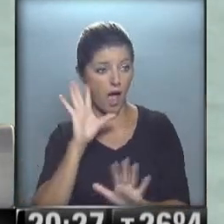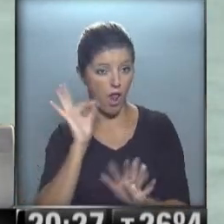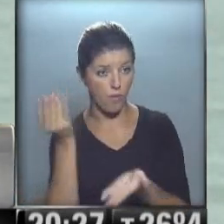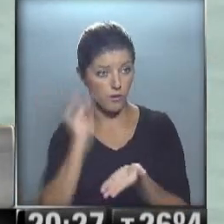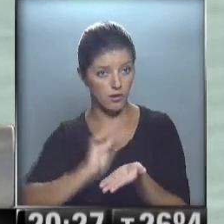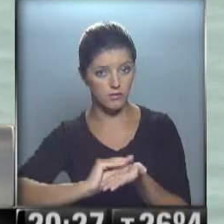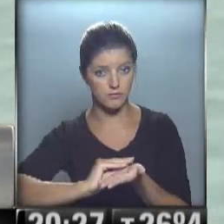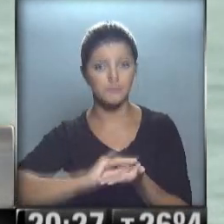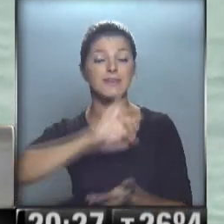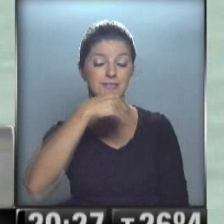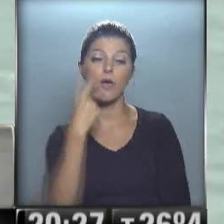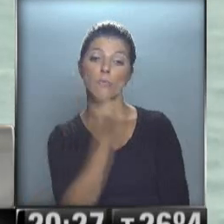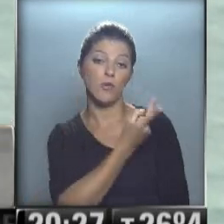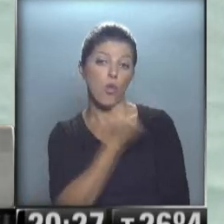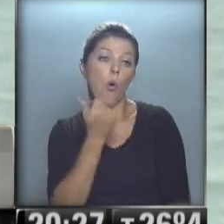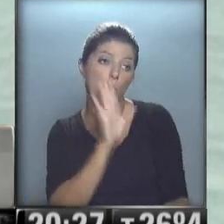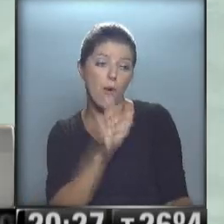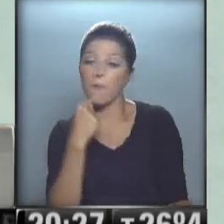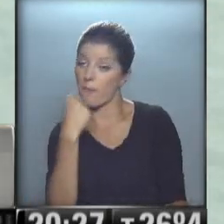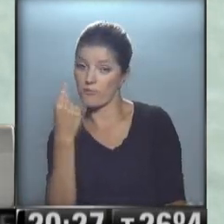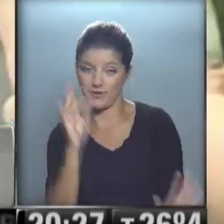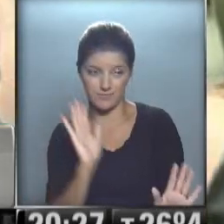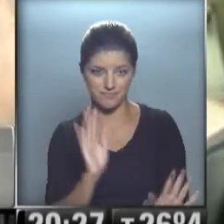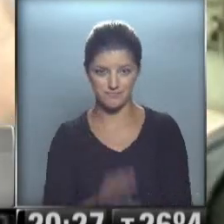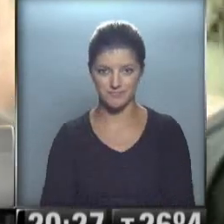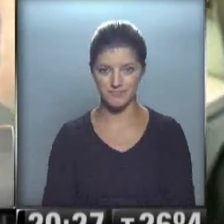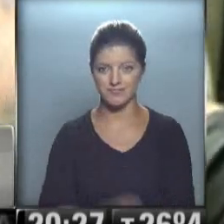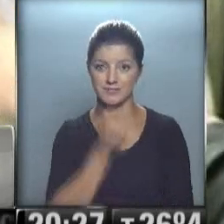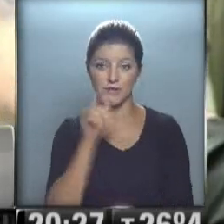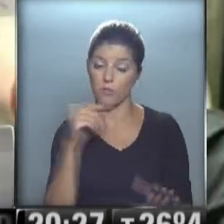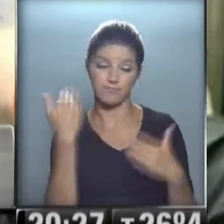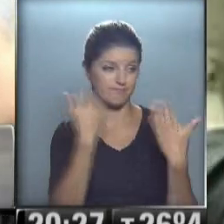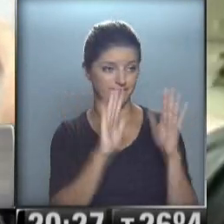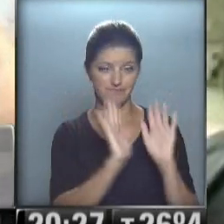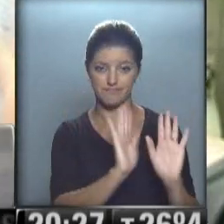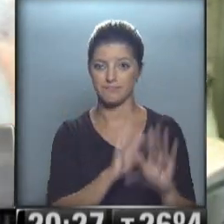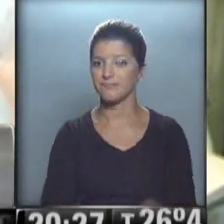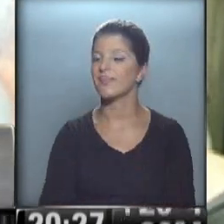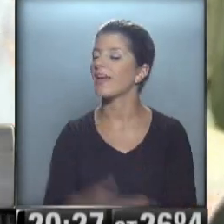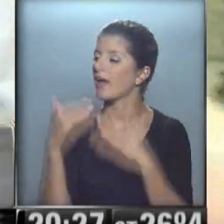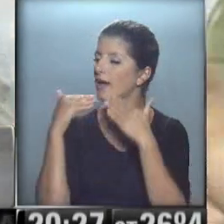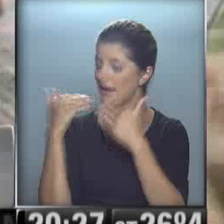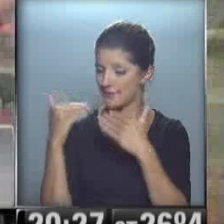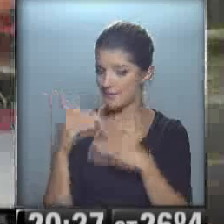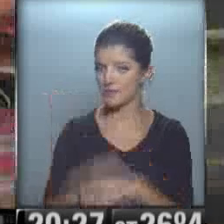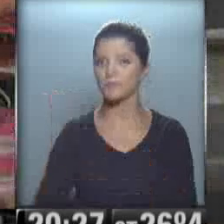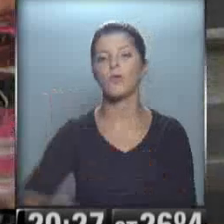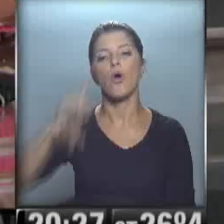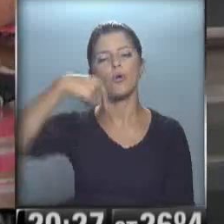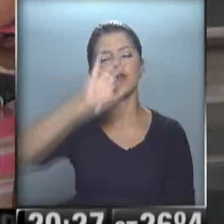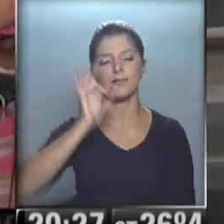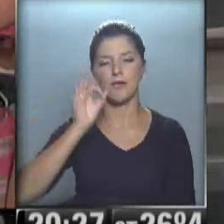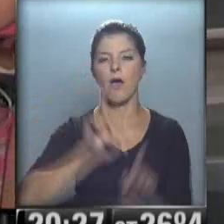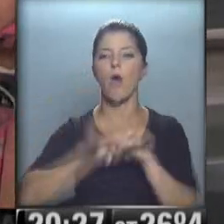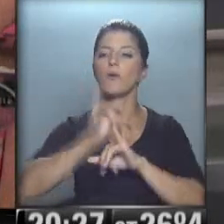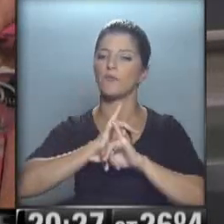Sí, ustedes disponen desde ahí, desde estudios. Si no, bueno, adelante. Muy bien, muchas gracias. Saben ustedes que hay algunas